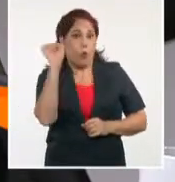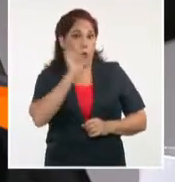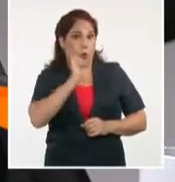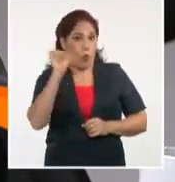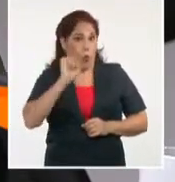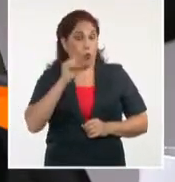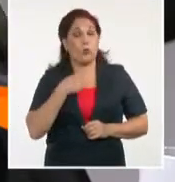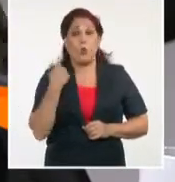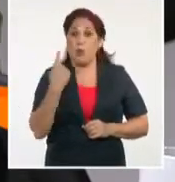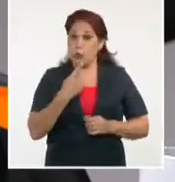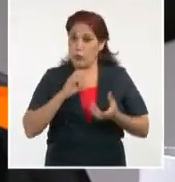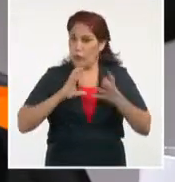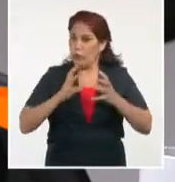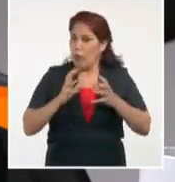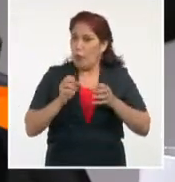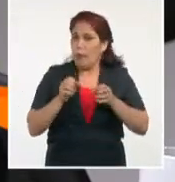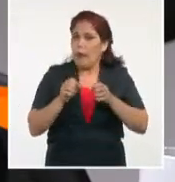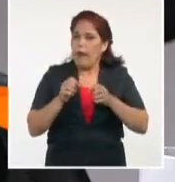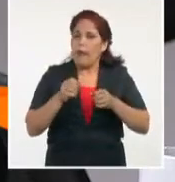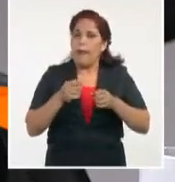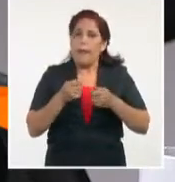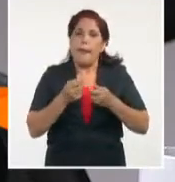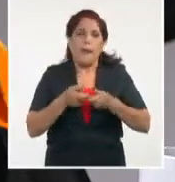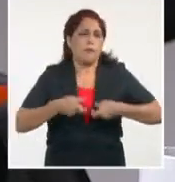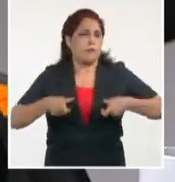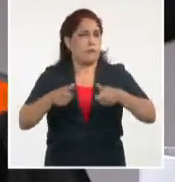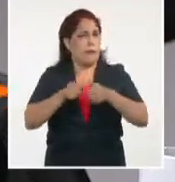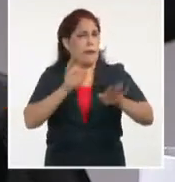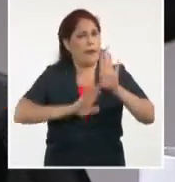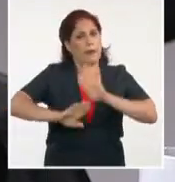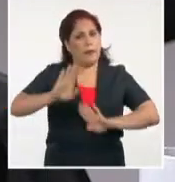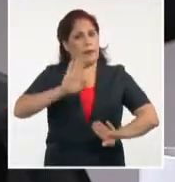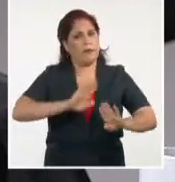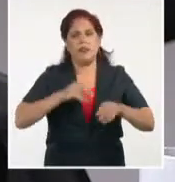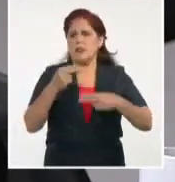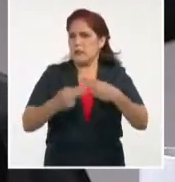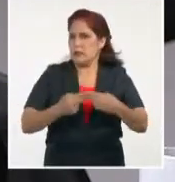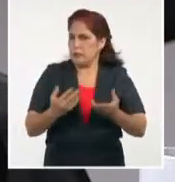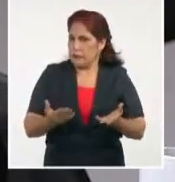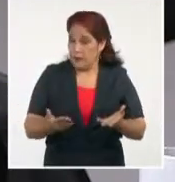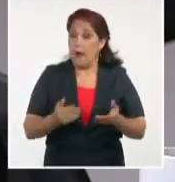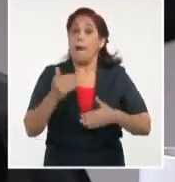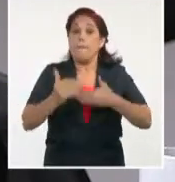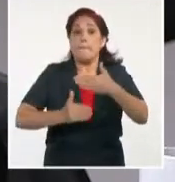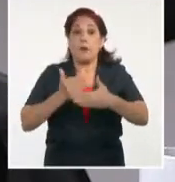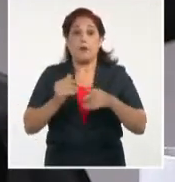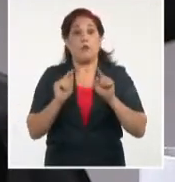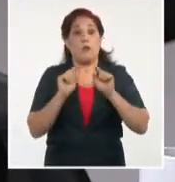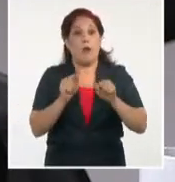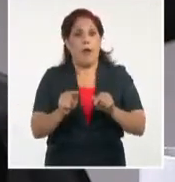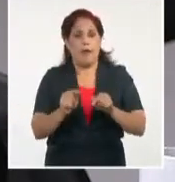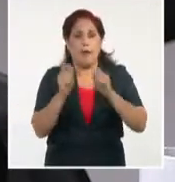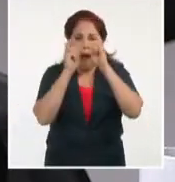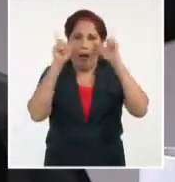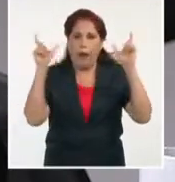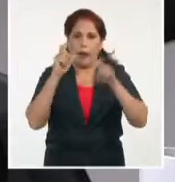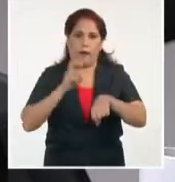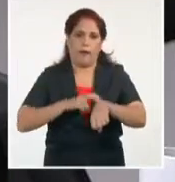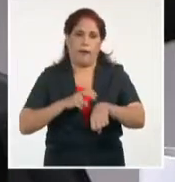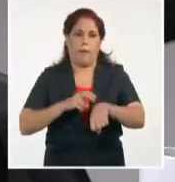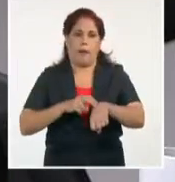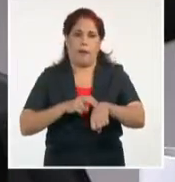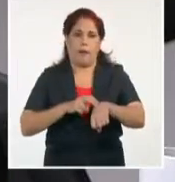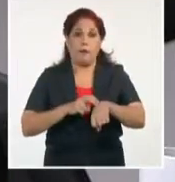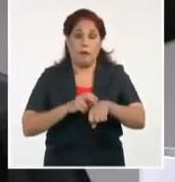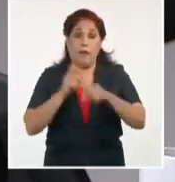nuestro sistema y la gestión de la reducción del riesgo de desastre en nuestro país es que dentro del proceso está contemplado la alerta temprana. Eso es un proceso